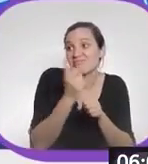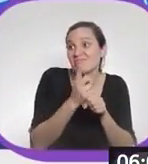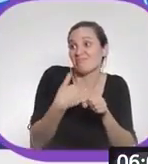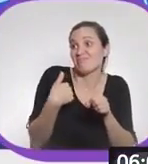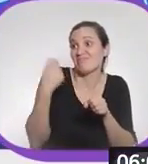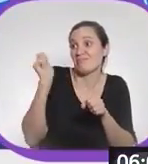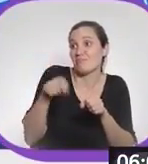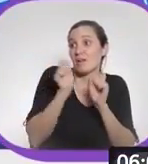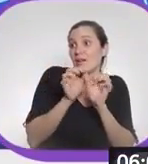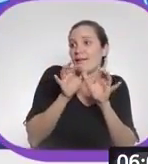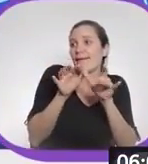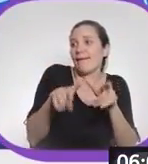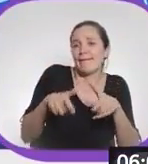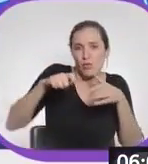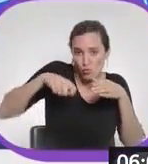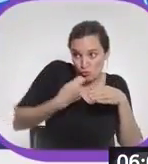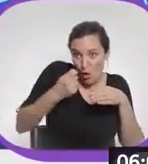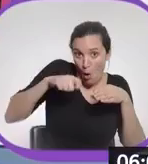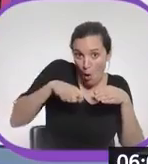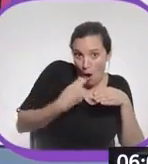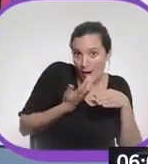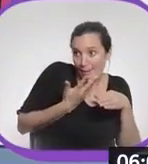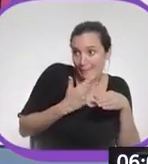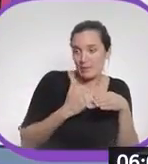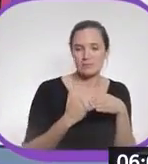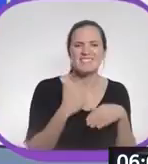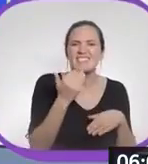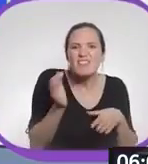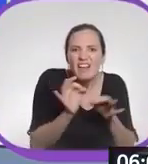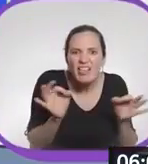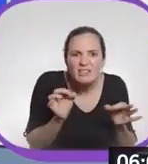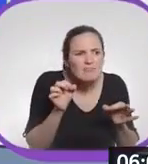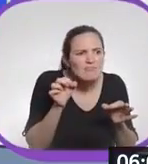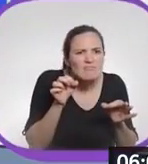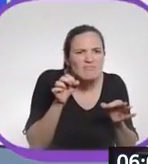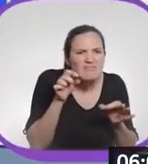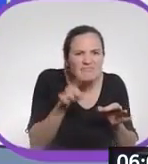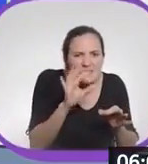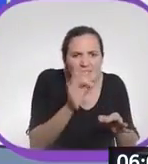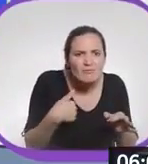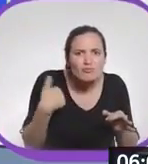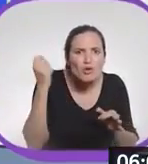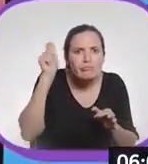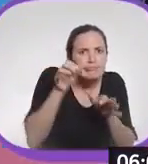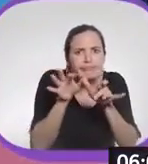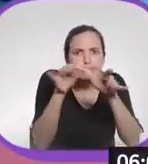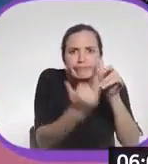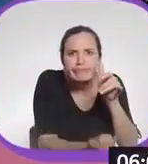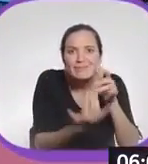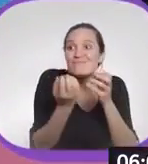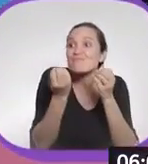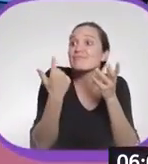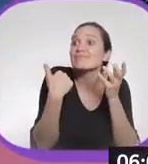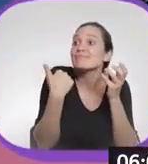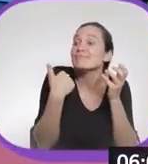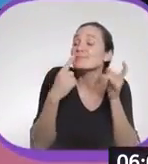Soy un perro hada. Todos saben que mi debilidad es la sopa de mariscos. Nadie lo sabe. ¿Cómo sea? ¿Y Vicky cómo supo que yo tenía hadas? Porque yo,